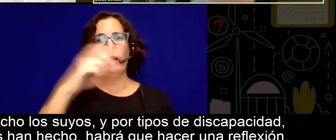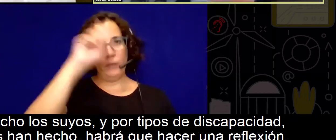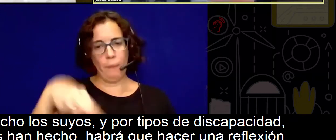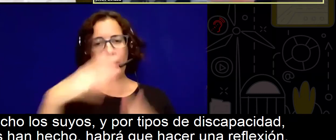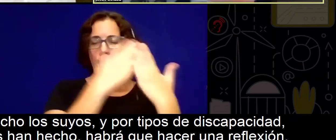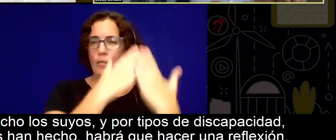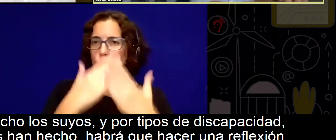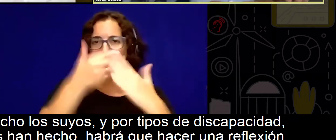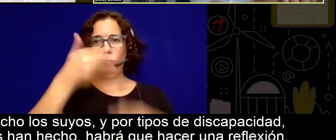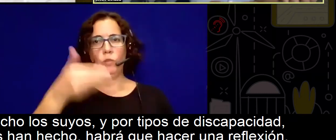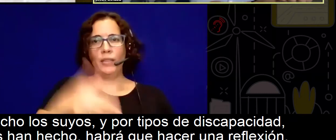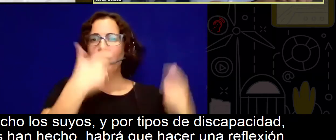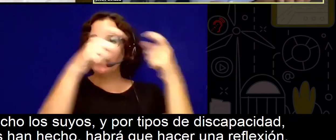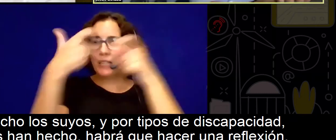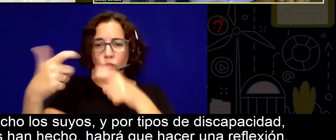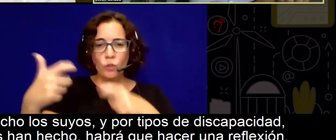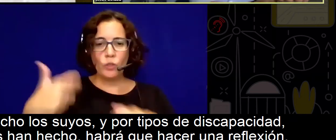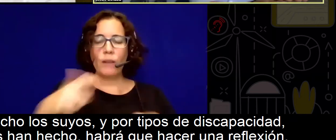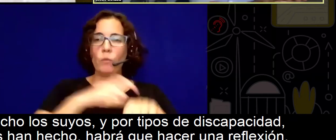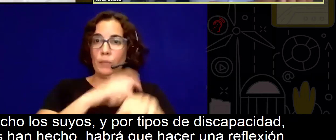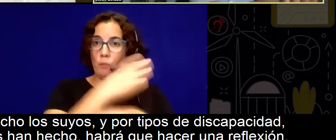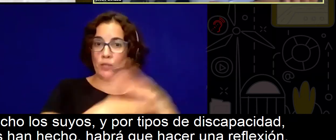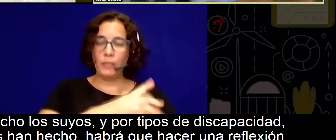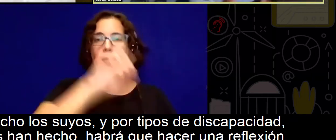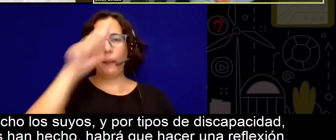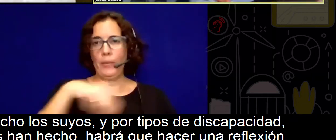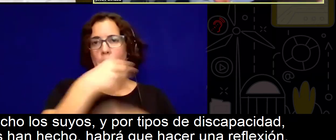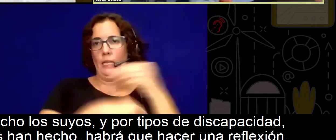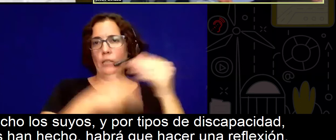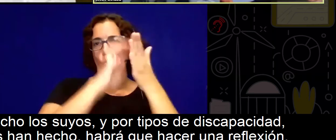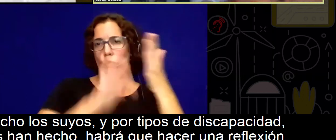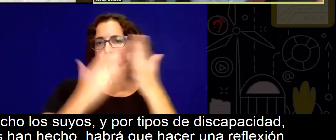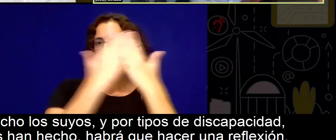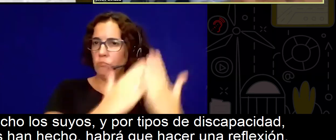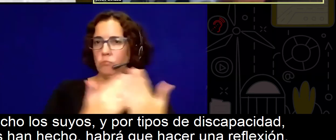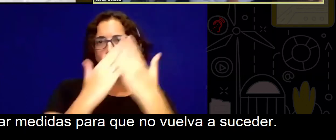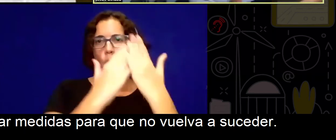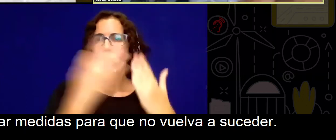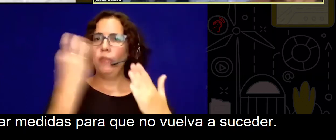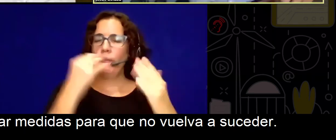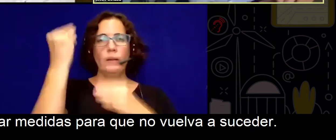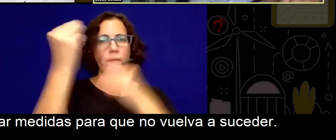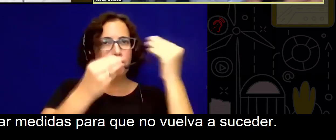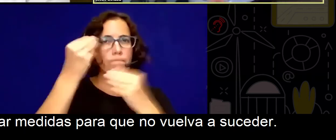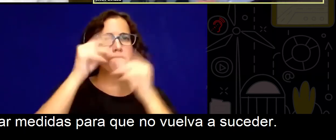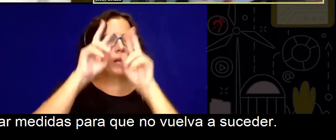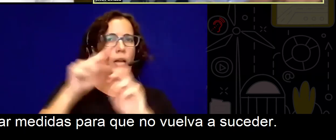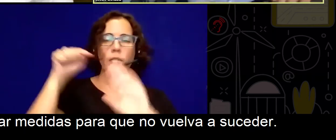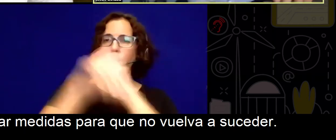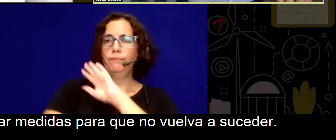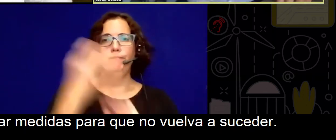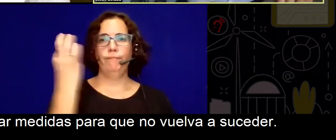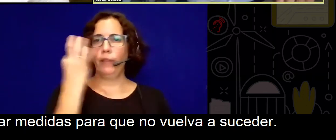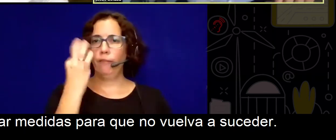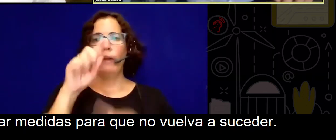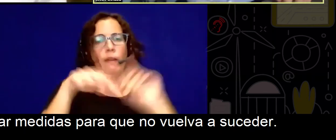nivel sectorial, por tipos de discapacidad, las entidades también los han hecho, ¿no? Habrá que hacer una profunda reflexión, análisis y tomar medidas